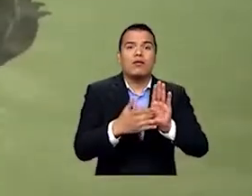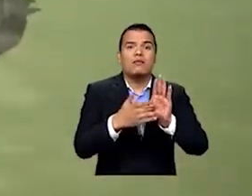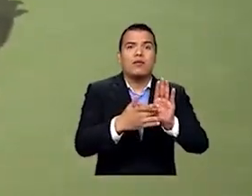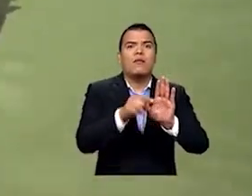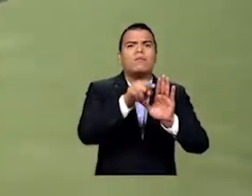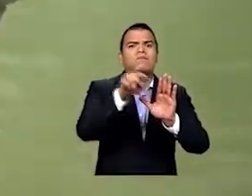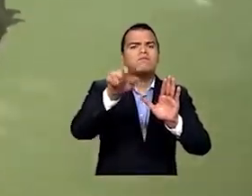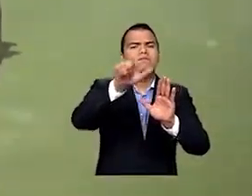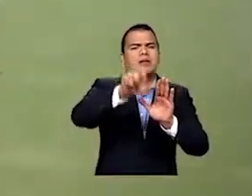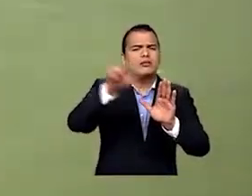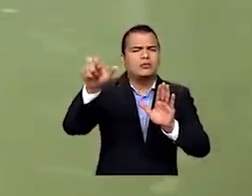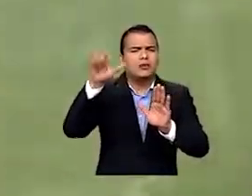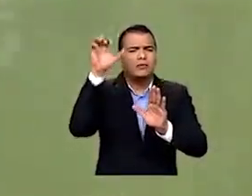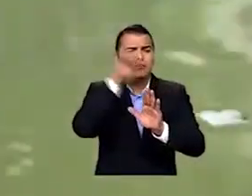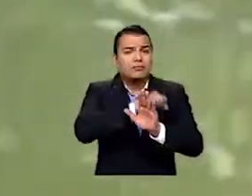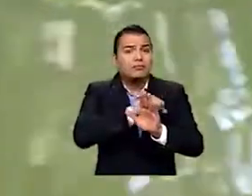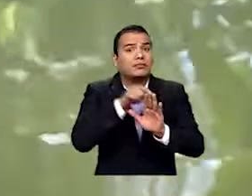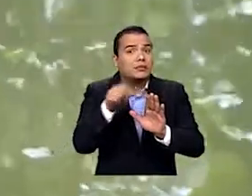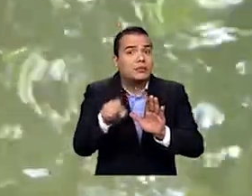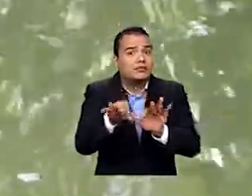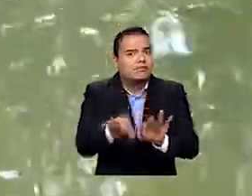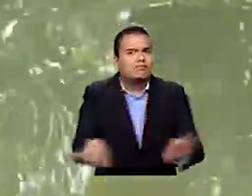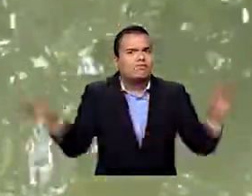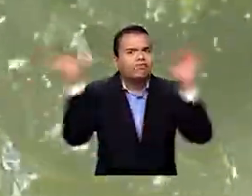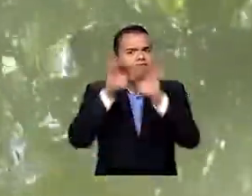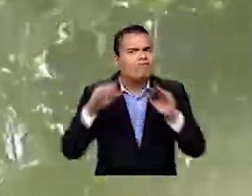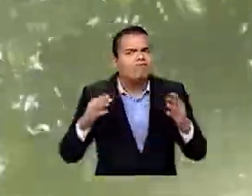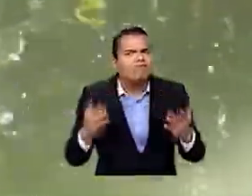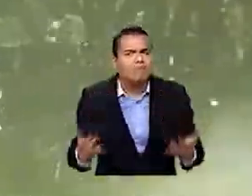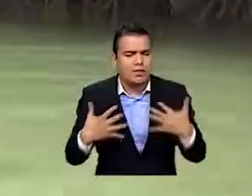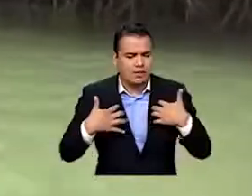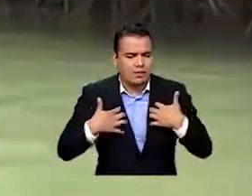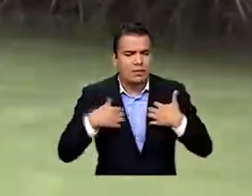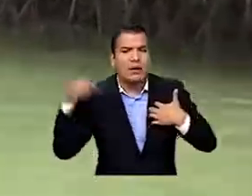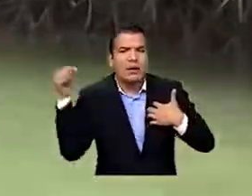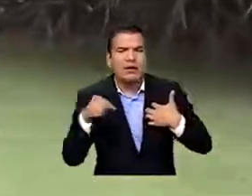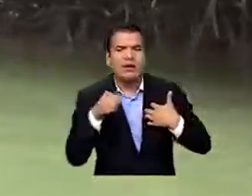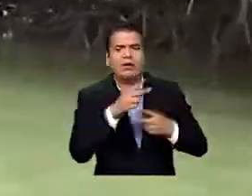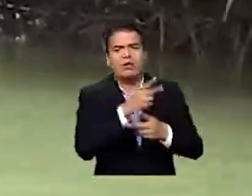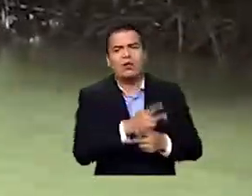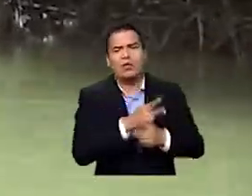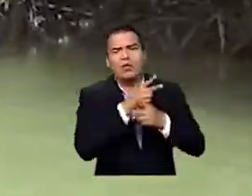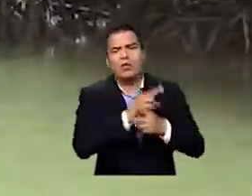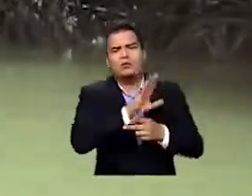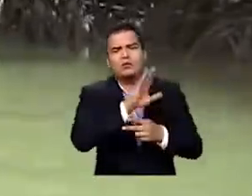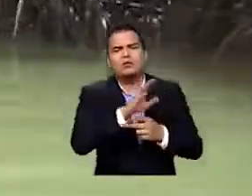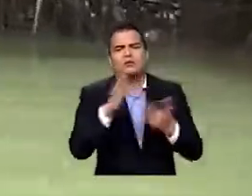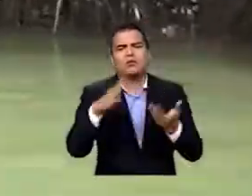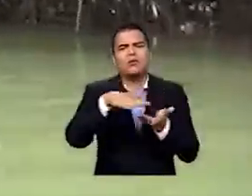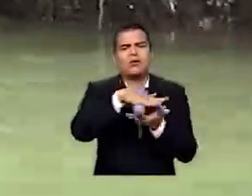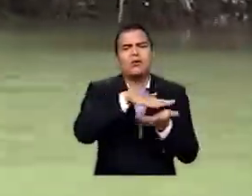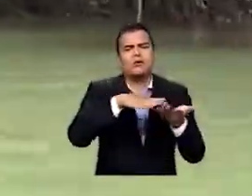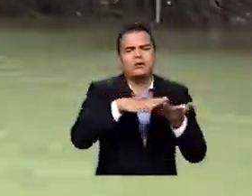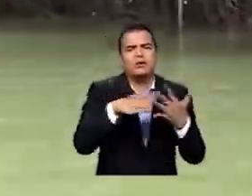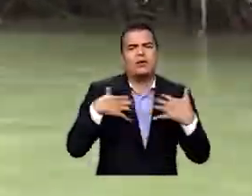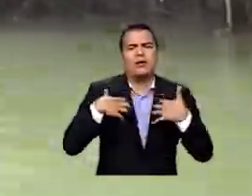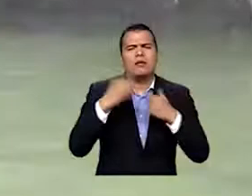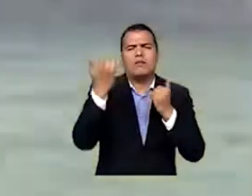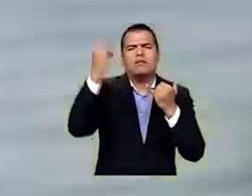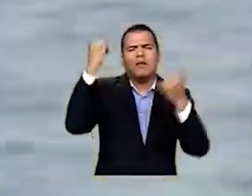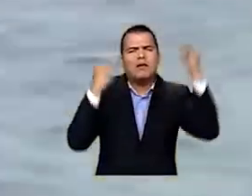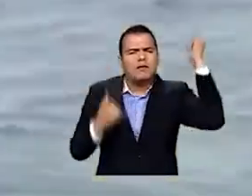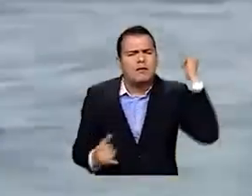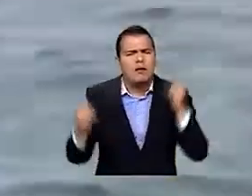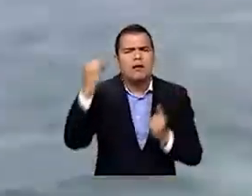que realmente se deben cuidar los animales. Proteger pues todo el tema del ecosistema, la fauna, flora, nuestros recursos